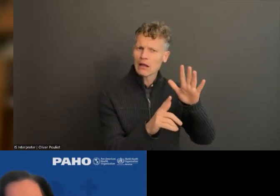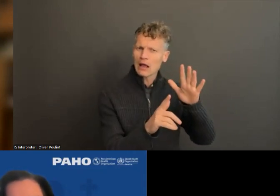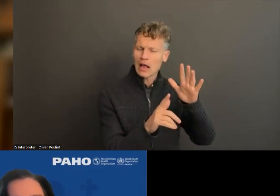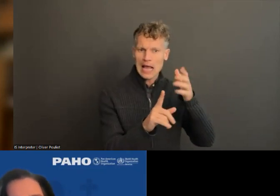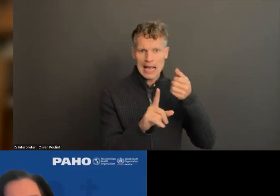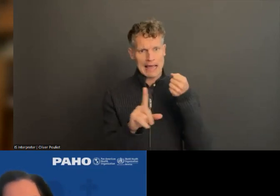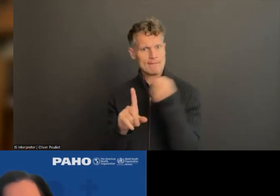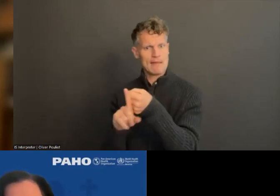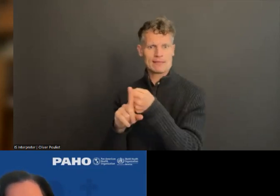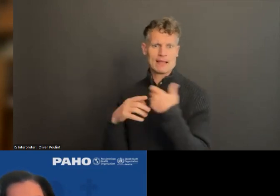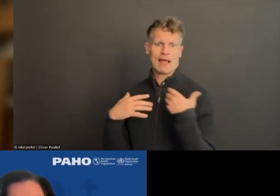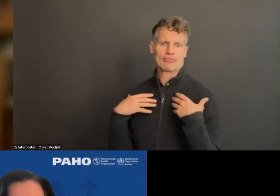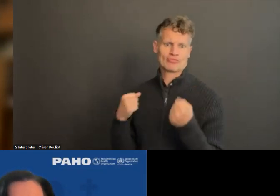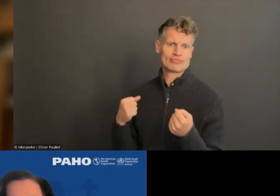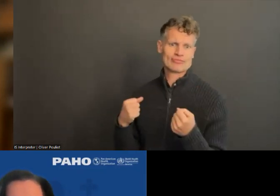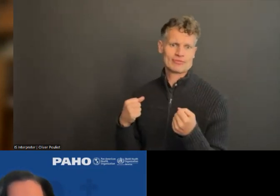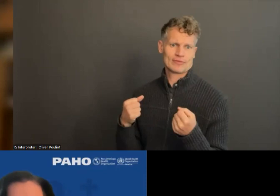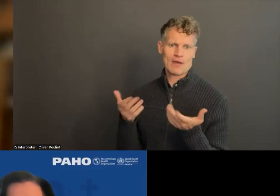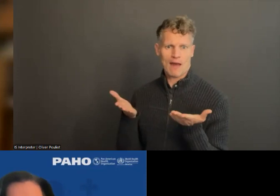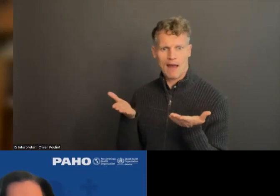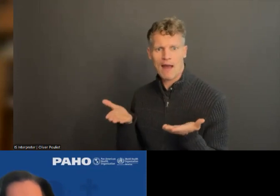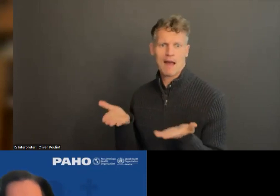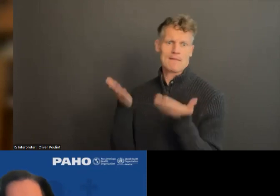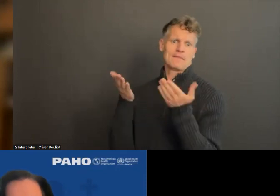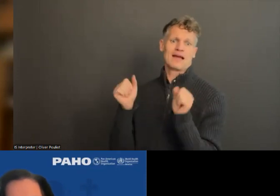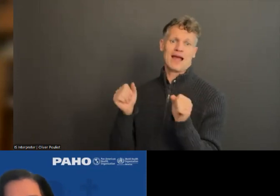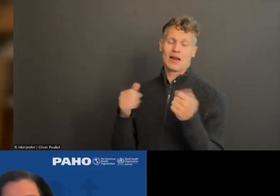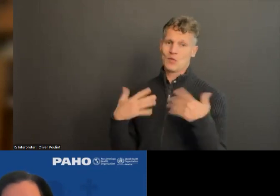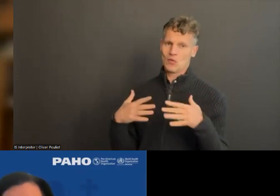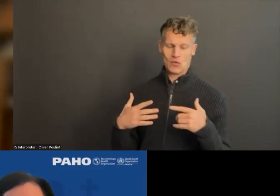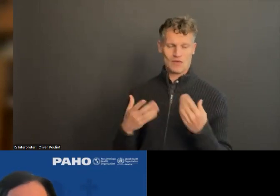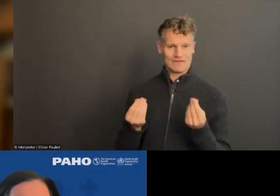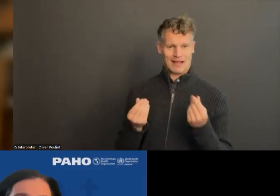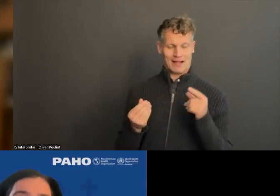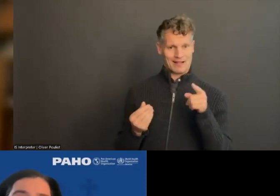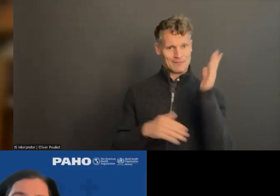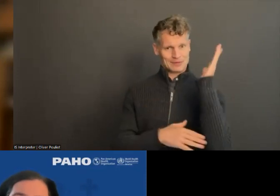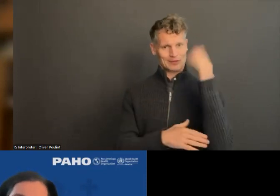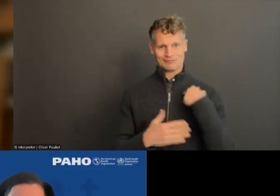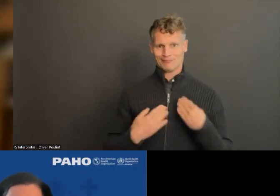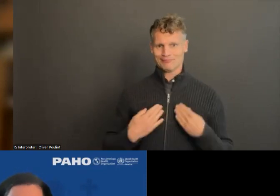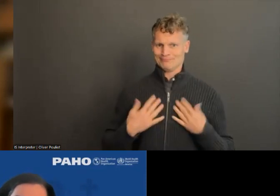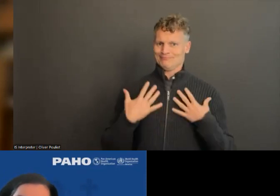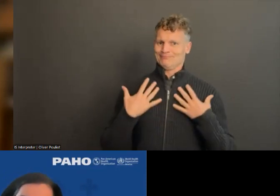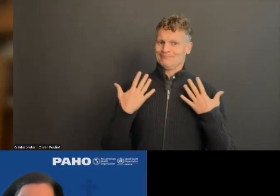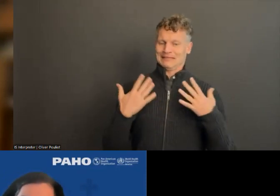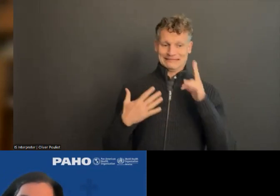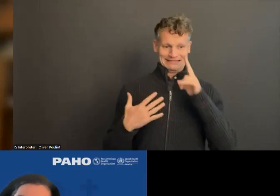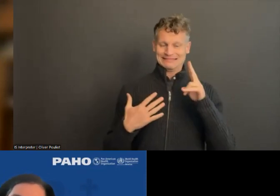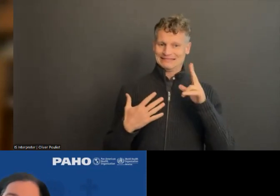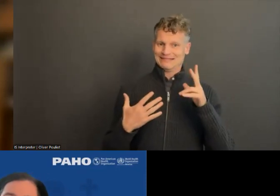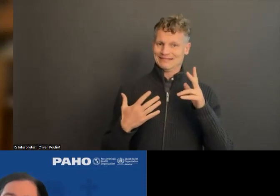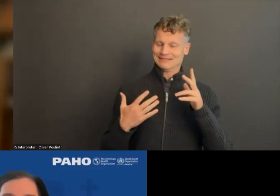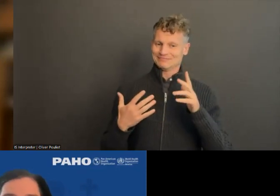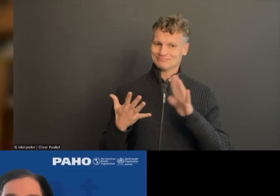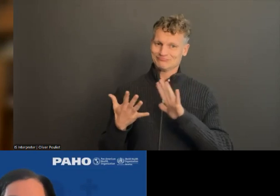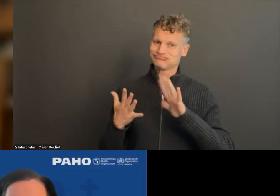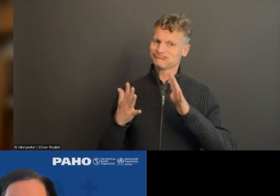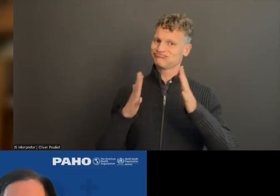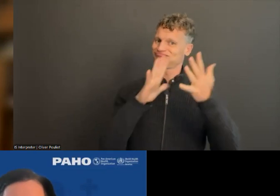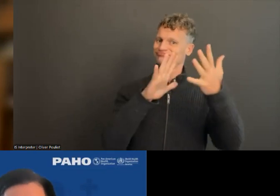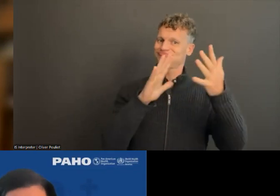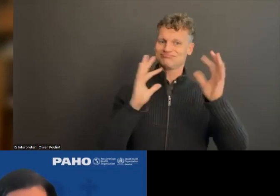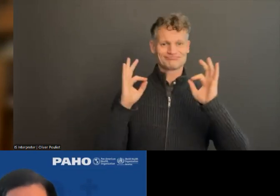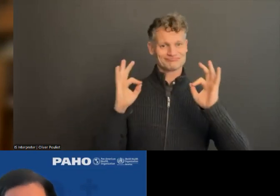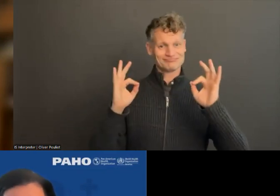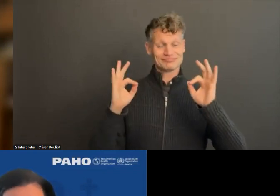de salud. Realmente es inspirador ver las aplicaciones en el mundo real, verlo todo esto en acción. Así que ahora vamos a hacer la transición a las